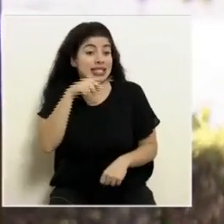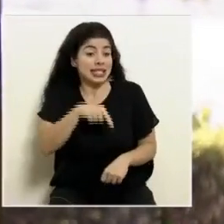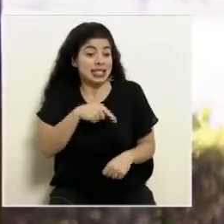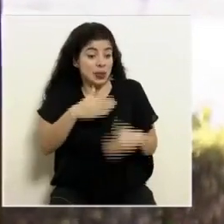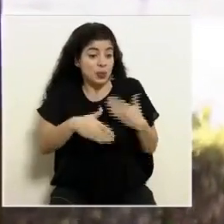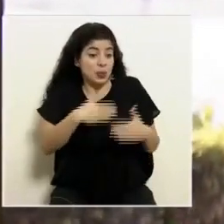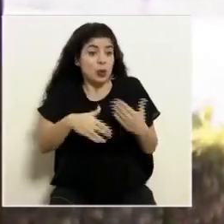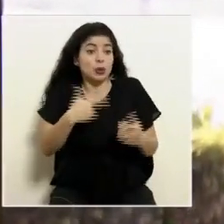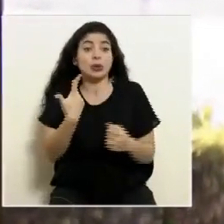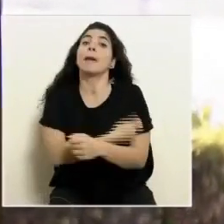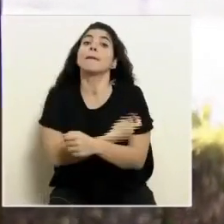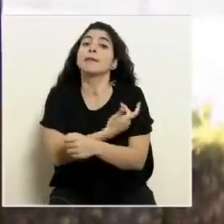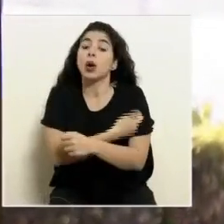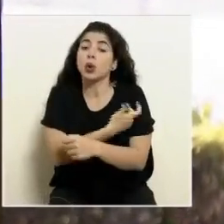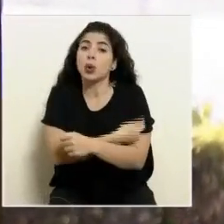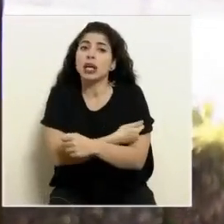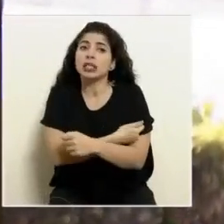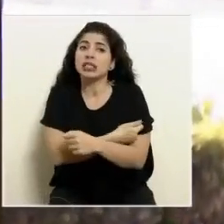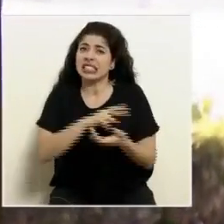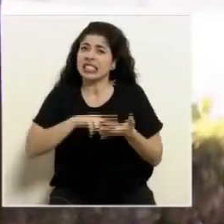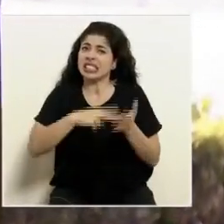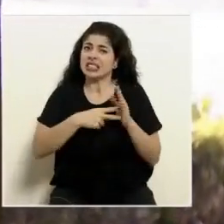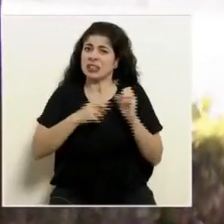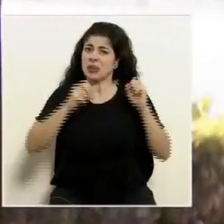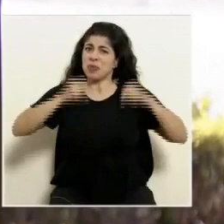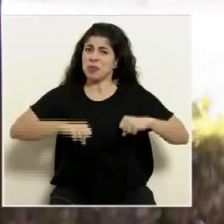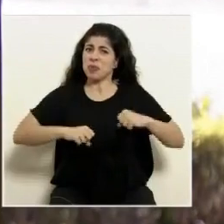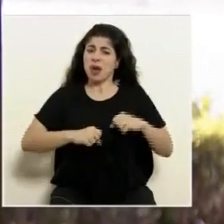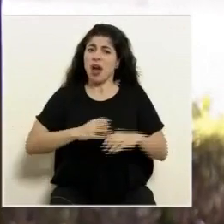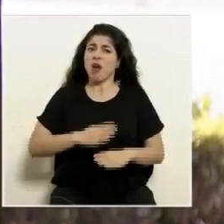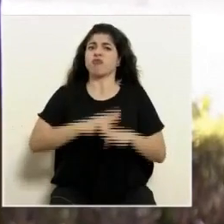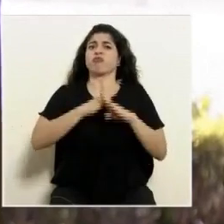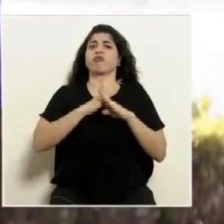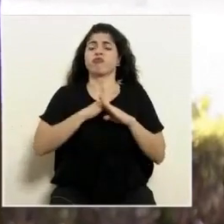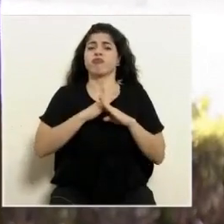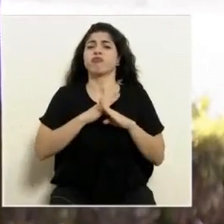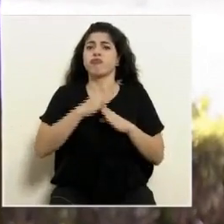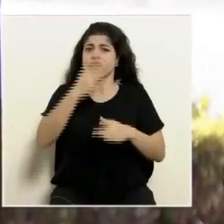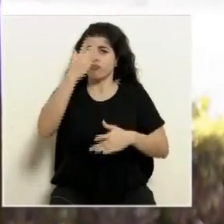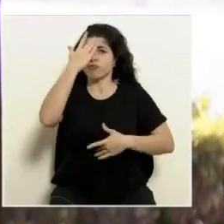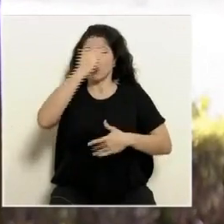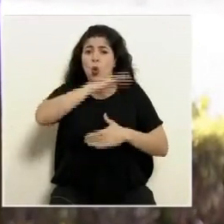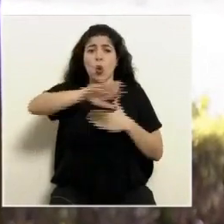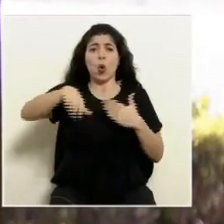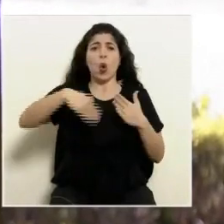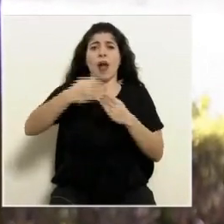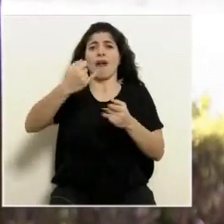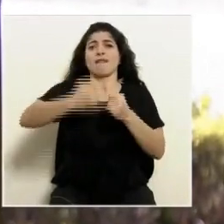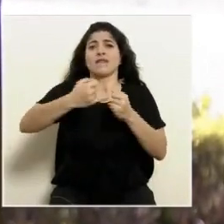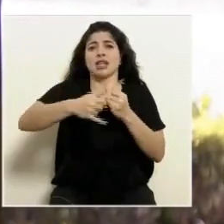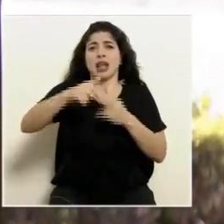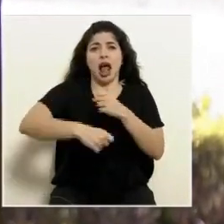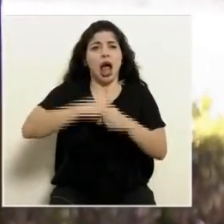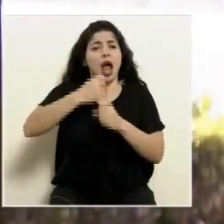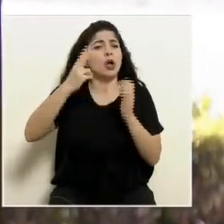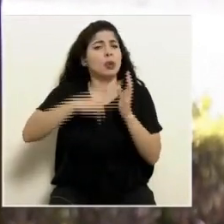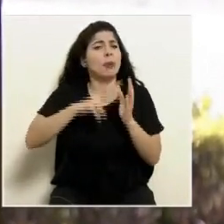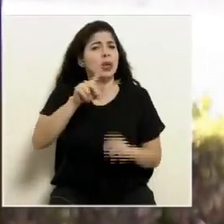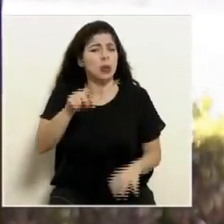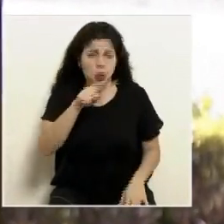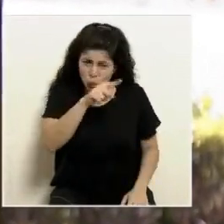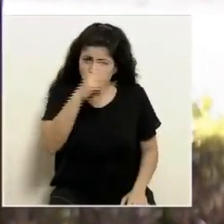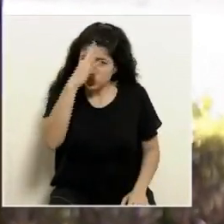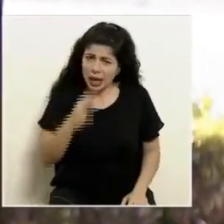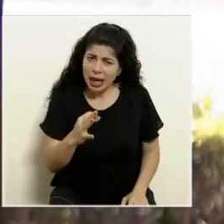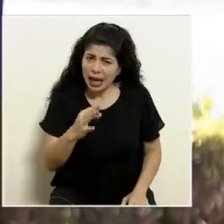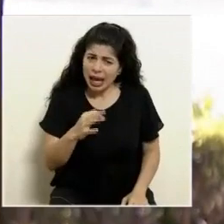ritmo de vacunación se alcanzaría la inmunidad de grupo, la inmunidad de rebaño, a finales de este 2021. ¿Usted